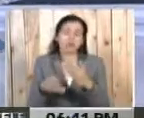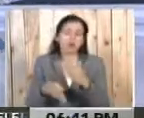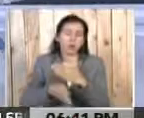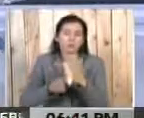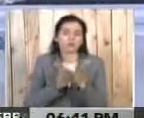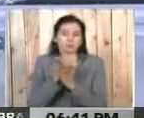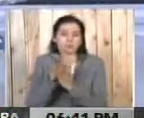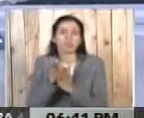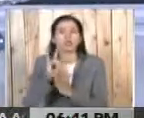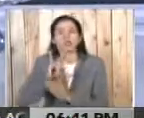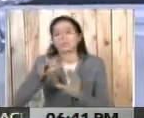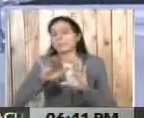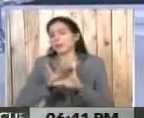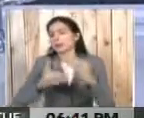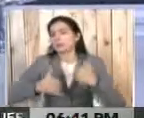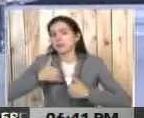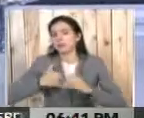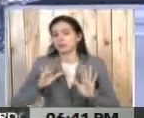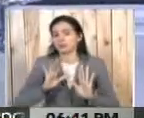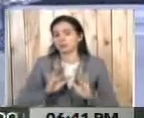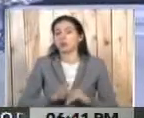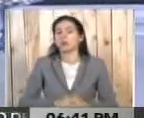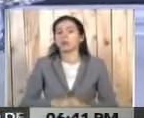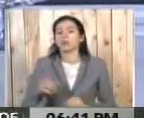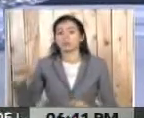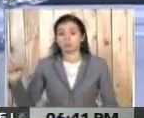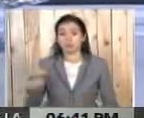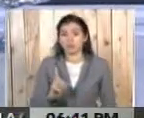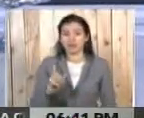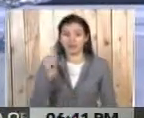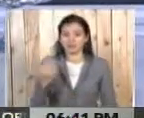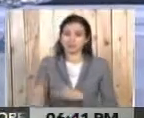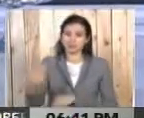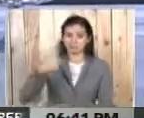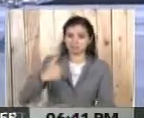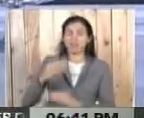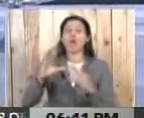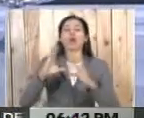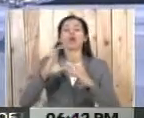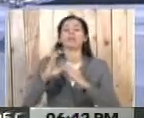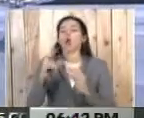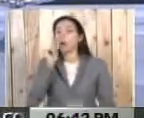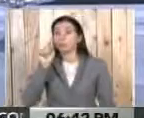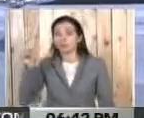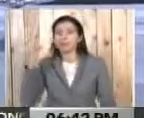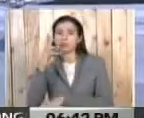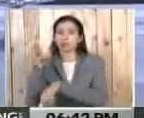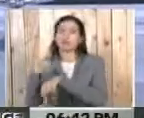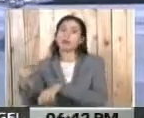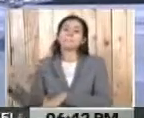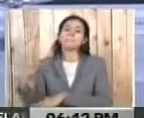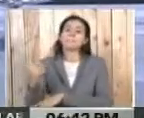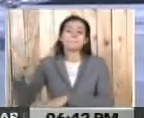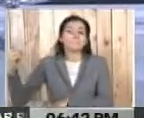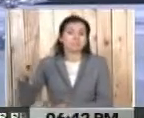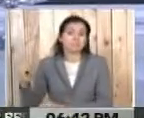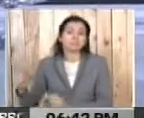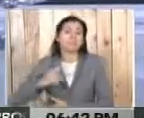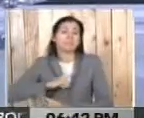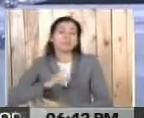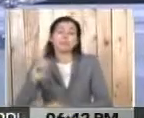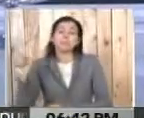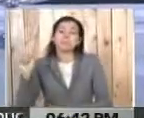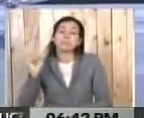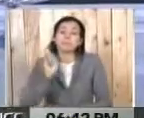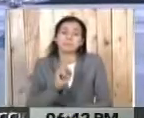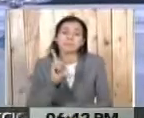el lunes, el martes, el miércoles, cuando manden al auditor... Cuando manden al comité interventor, al censor de... ¿Puede salir